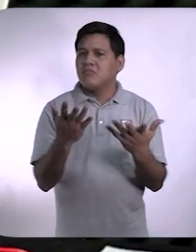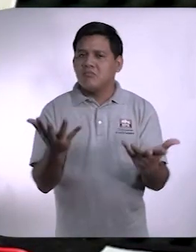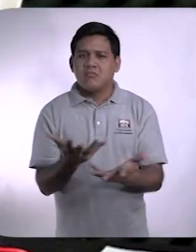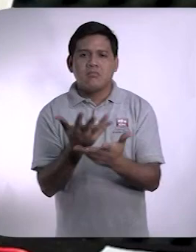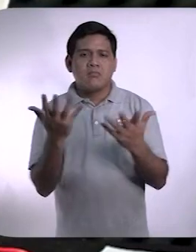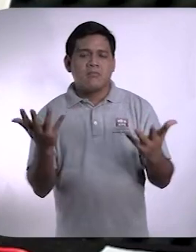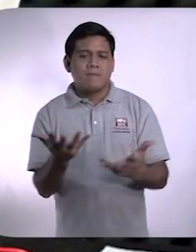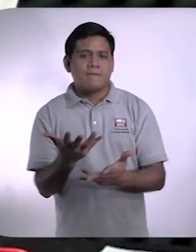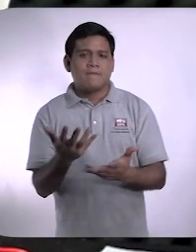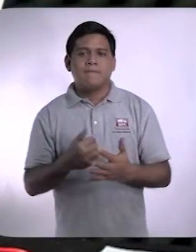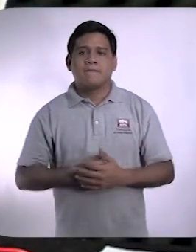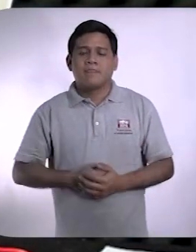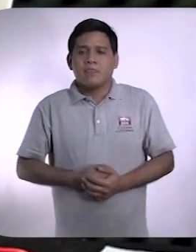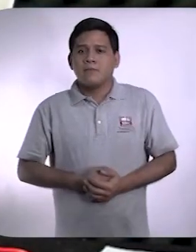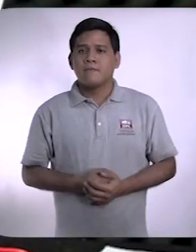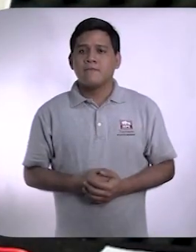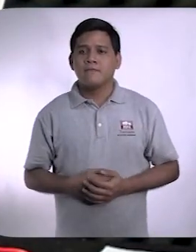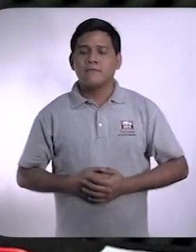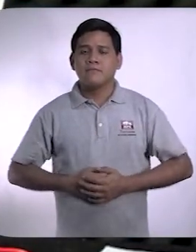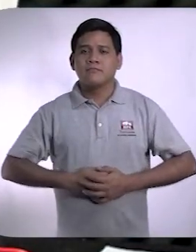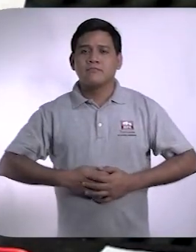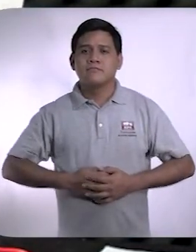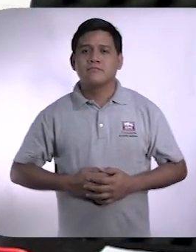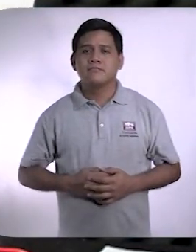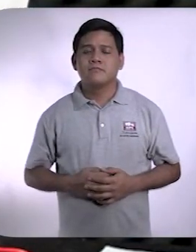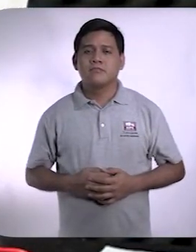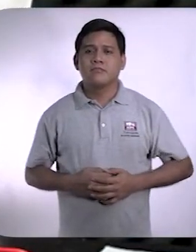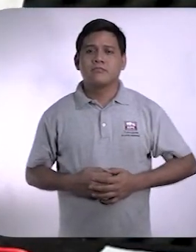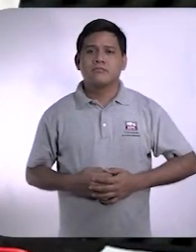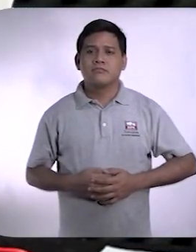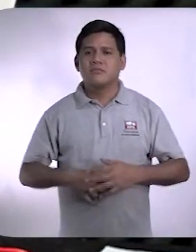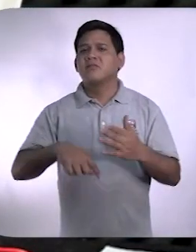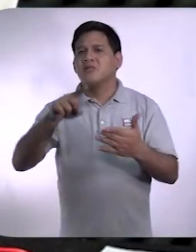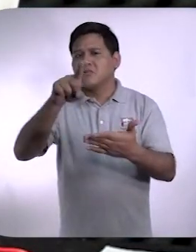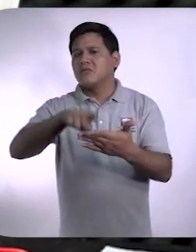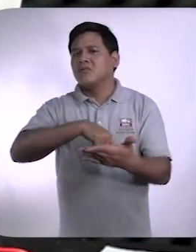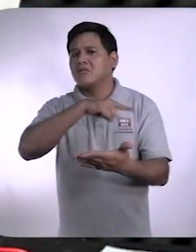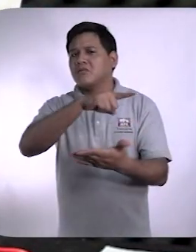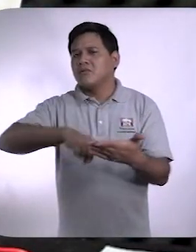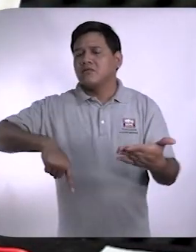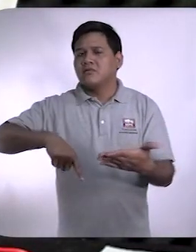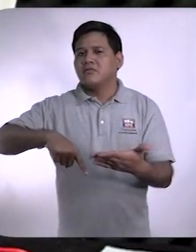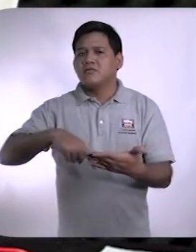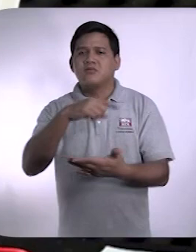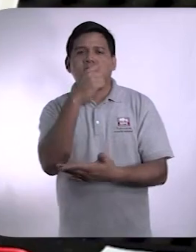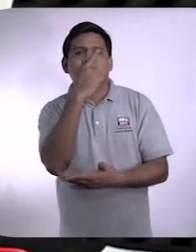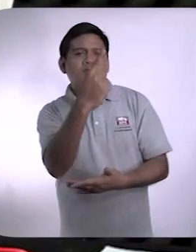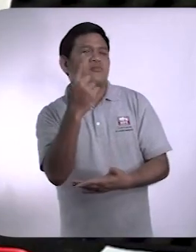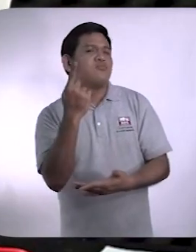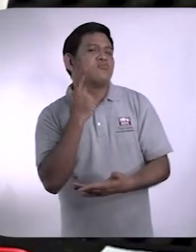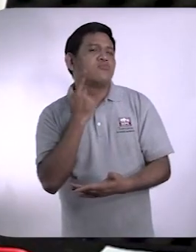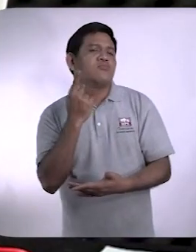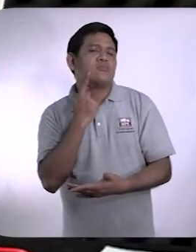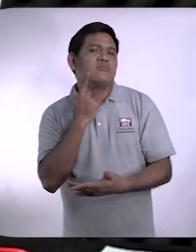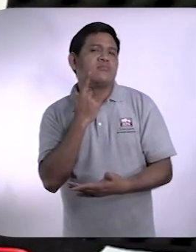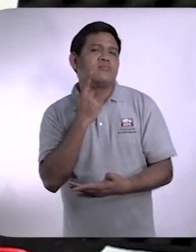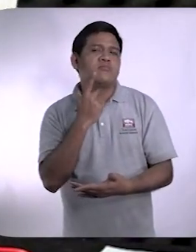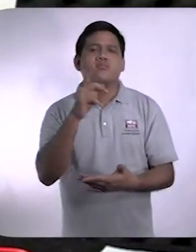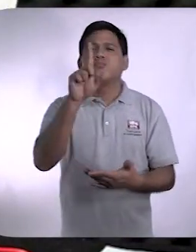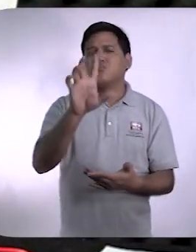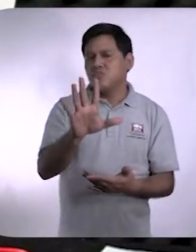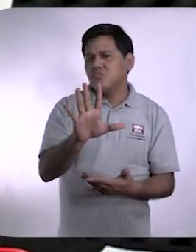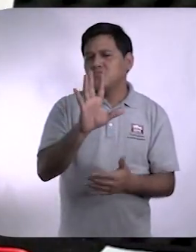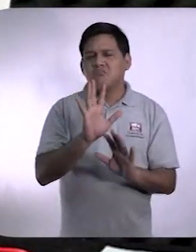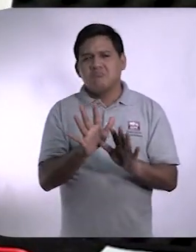hace la cruz, el símbolo de la X, o de la X sobre un partido, o una